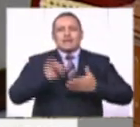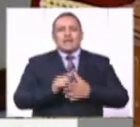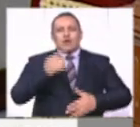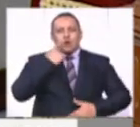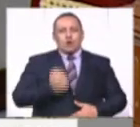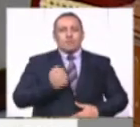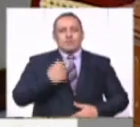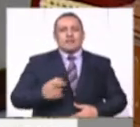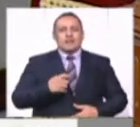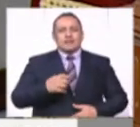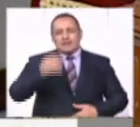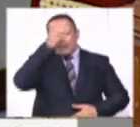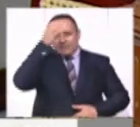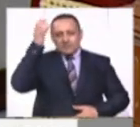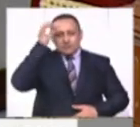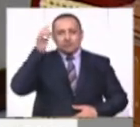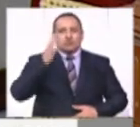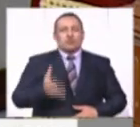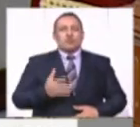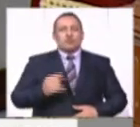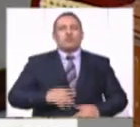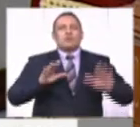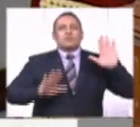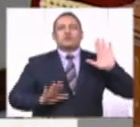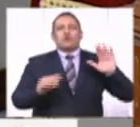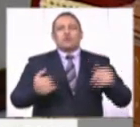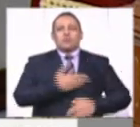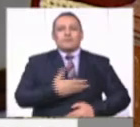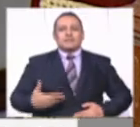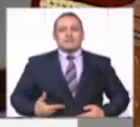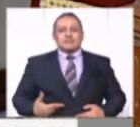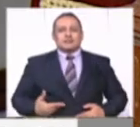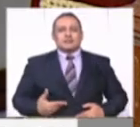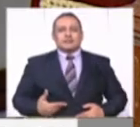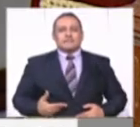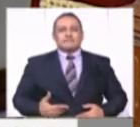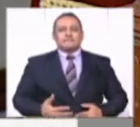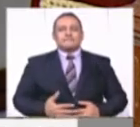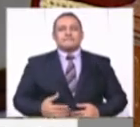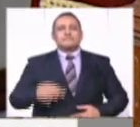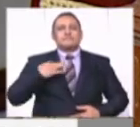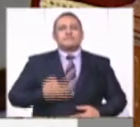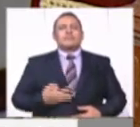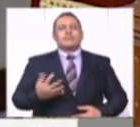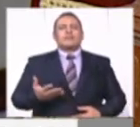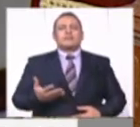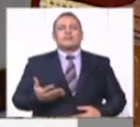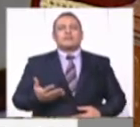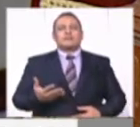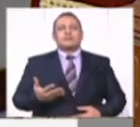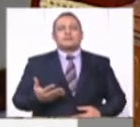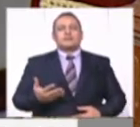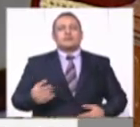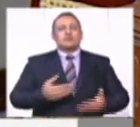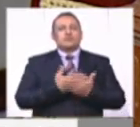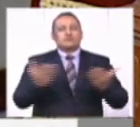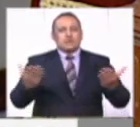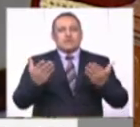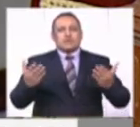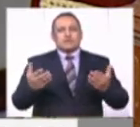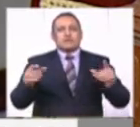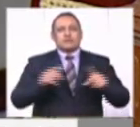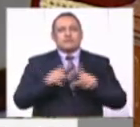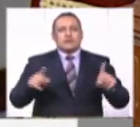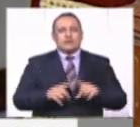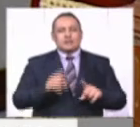Castillo giró o o juramentó como presidente señor señoras y señores